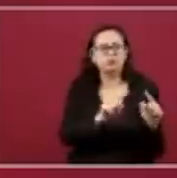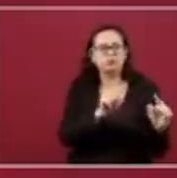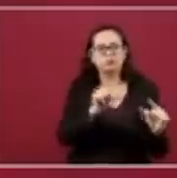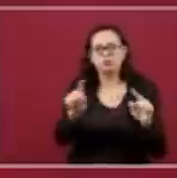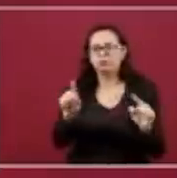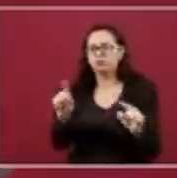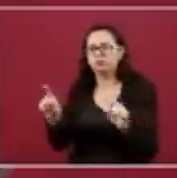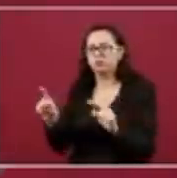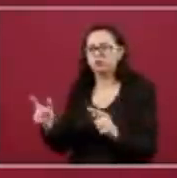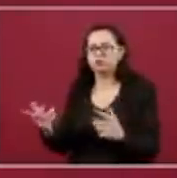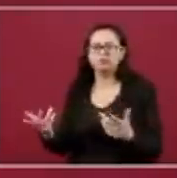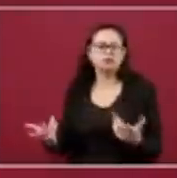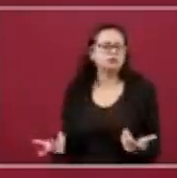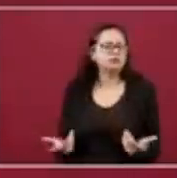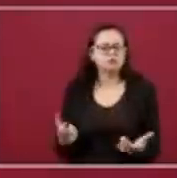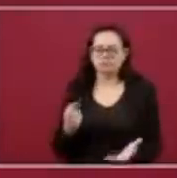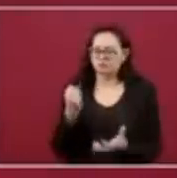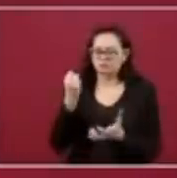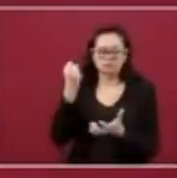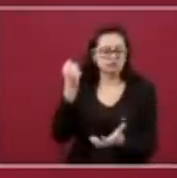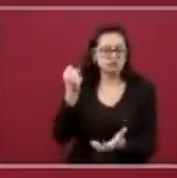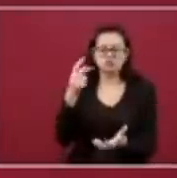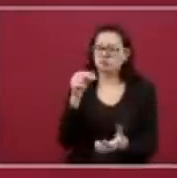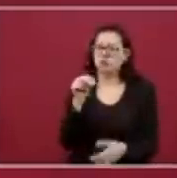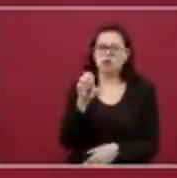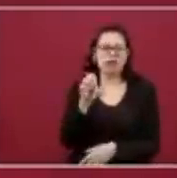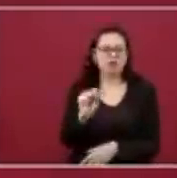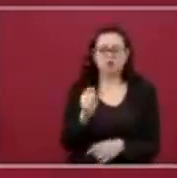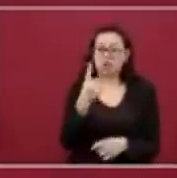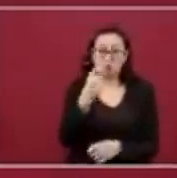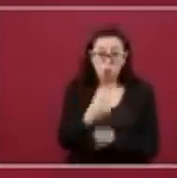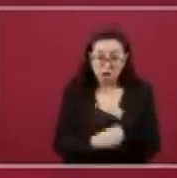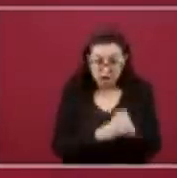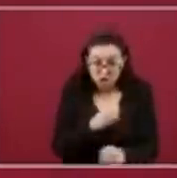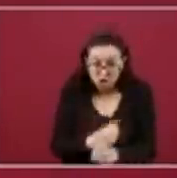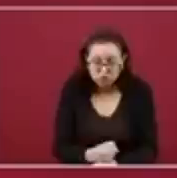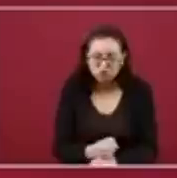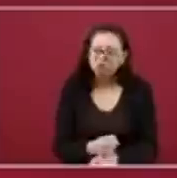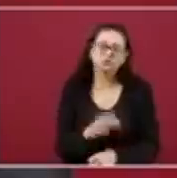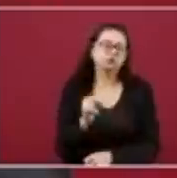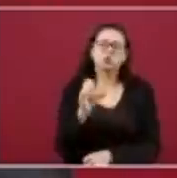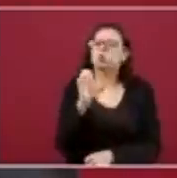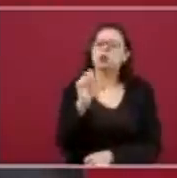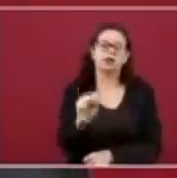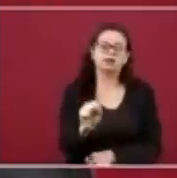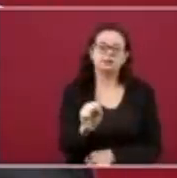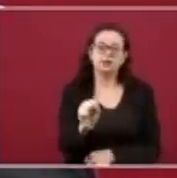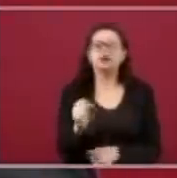no va a alcanzar el presupuesto de este año. Tenemos que